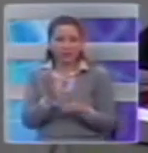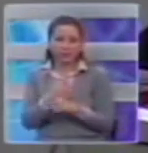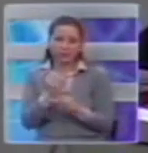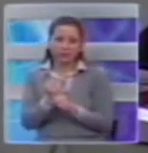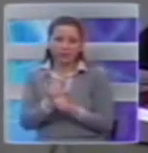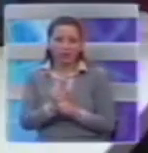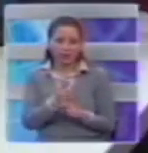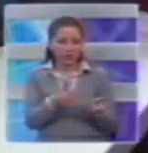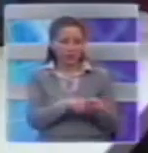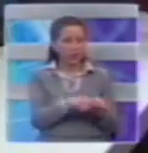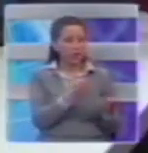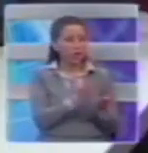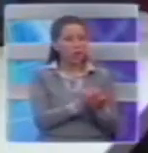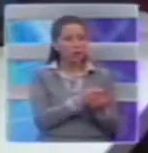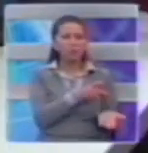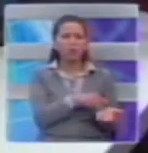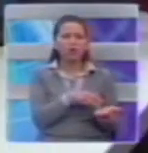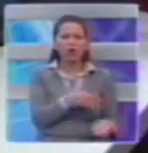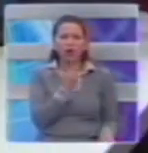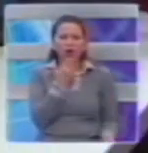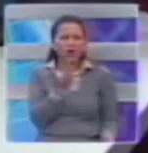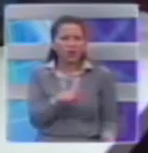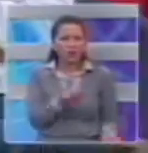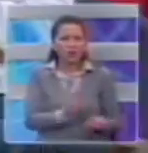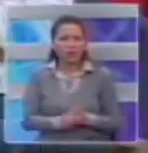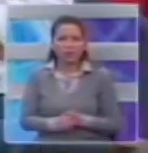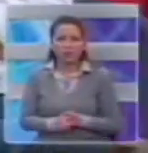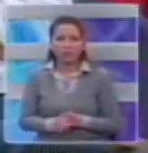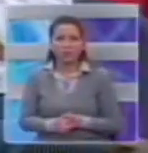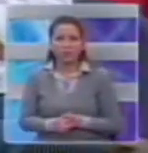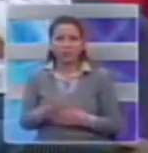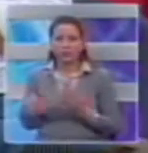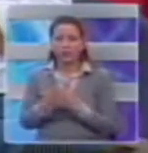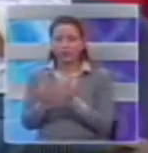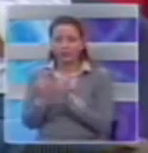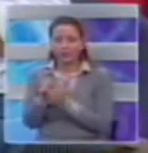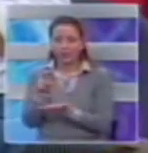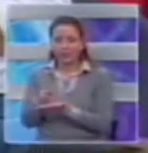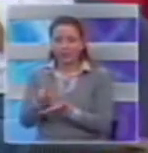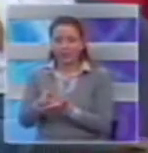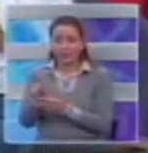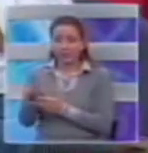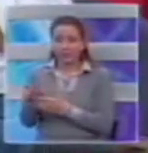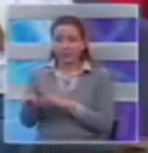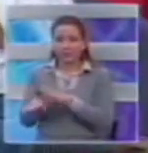también mediante compra de puntos. Cuéntenos cómo funciona. Correcto, todo este funciona con sistema. Puntos. Básicamente,